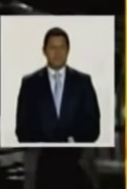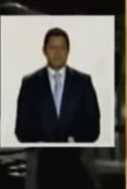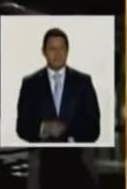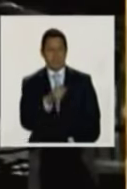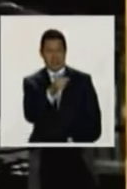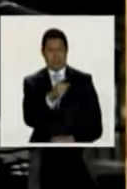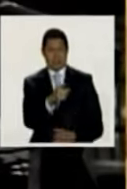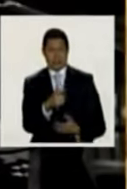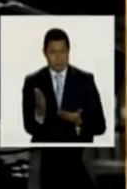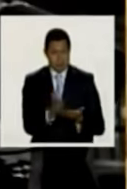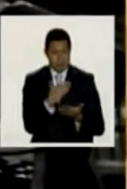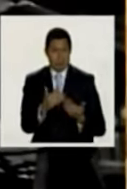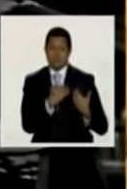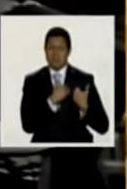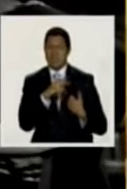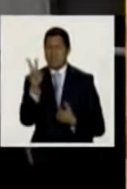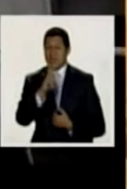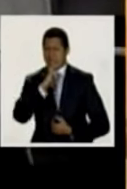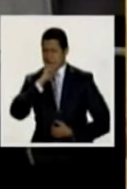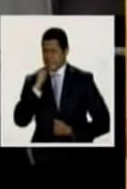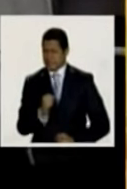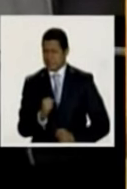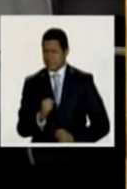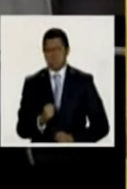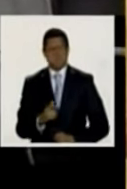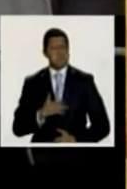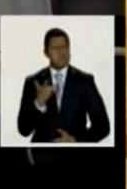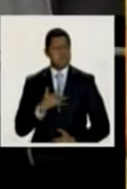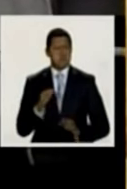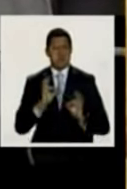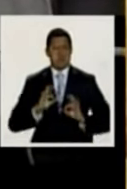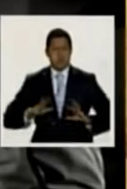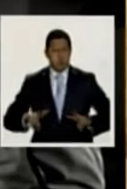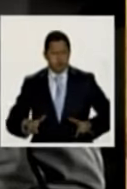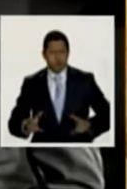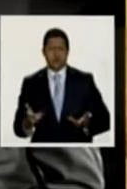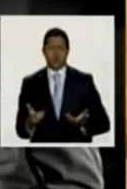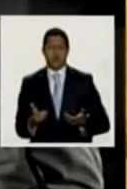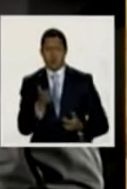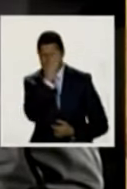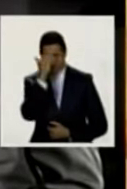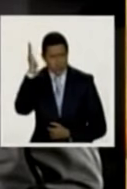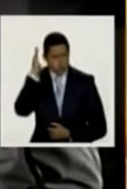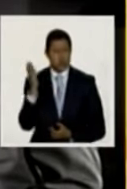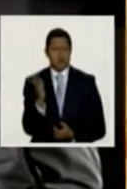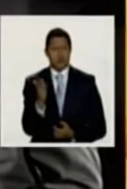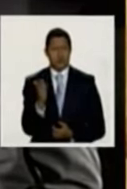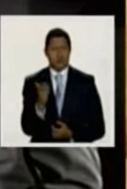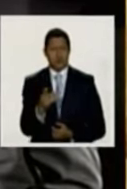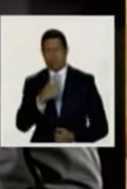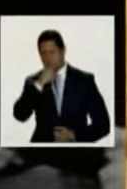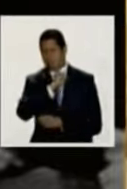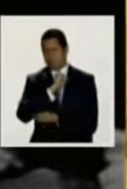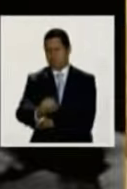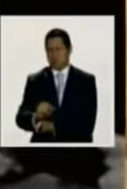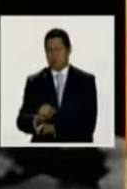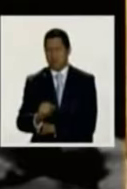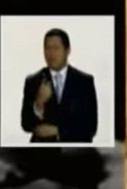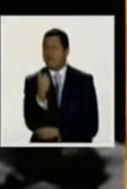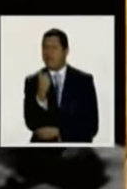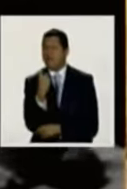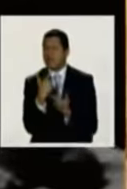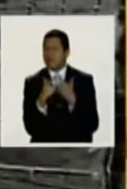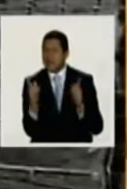Doña Bárbara representa la Venezuela cruel, insensible por la corrupción, la traición, el despotismo, falta